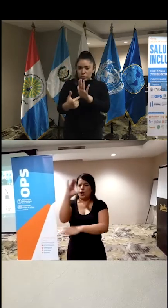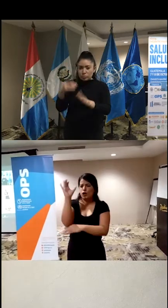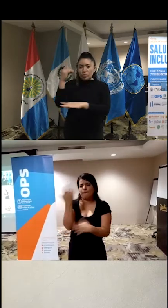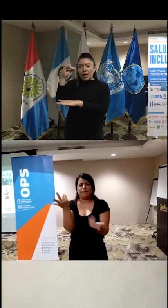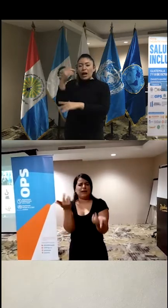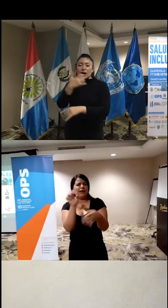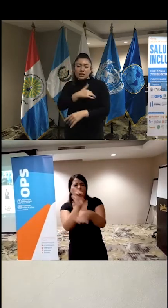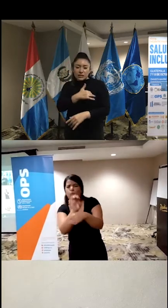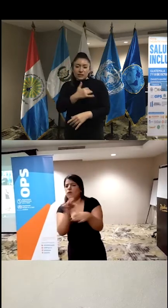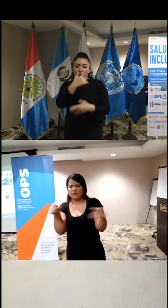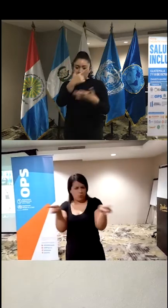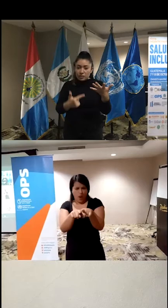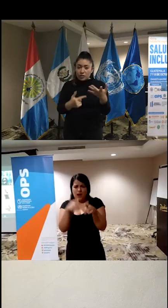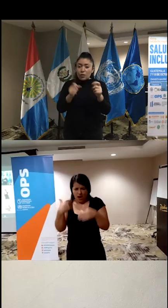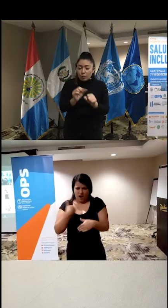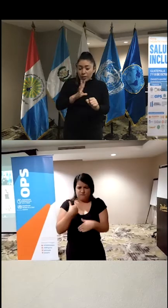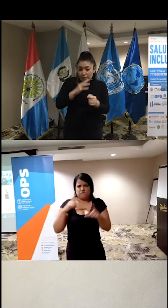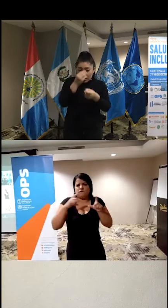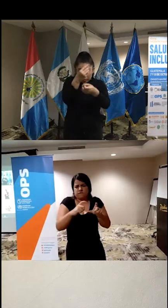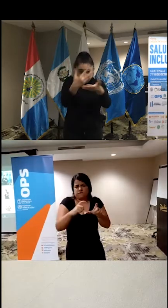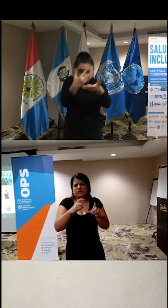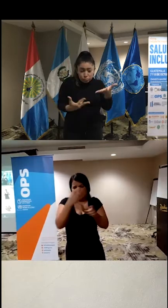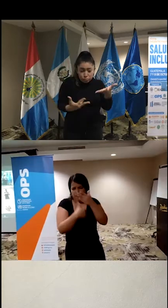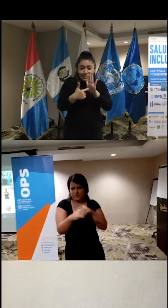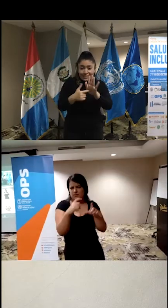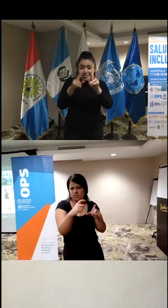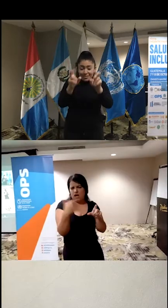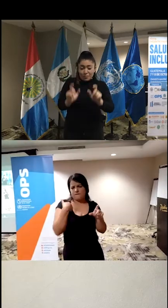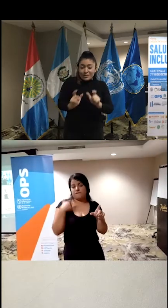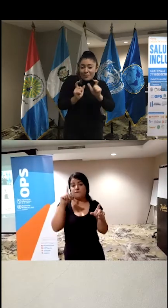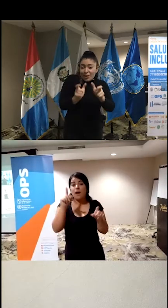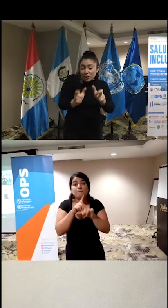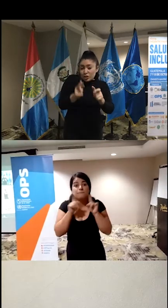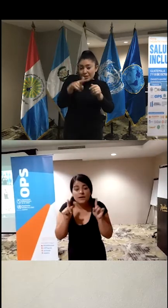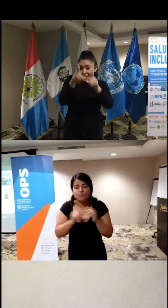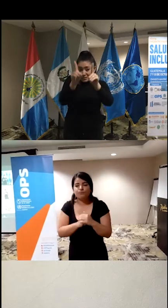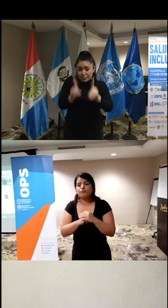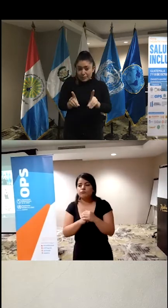En ese sentido, cuando hablamos de certificación de la discapacidad, hay dos